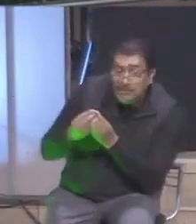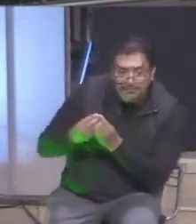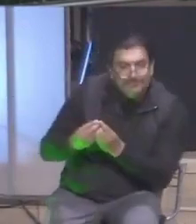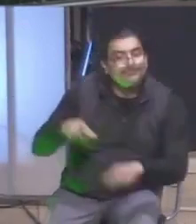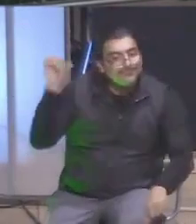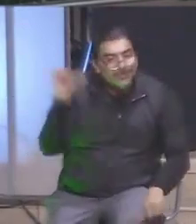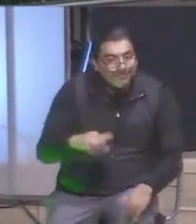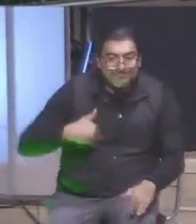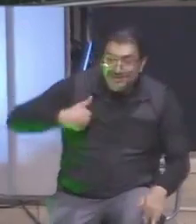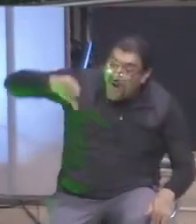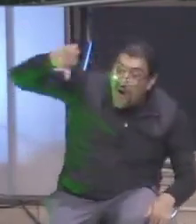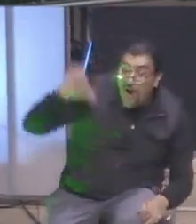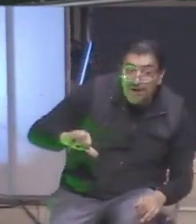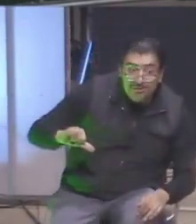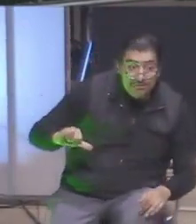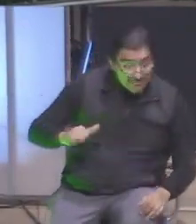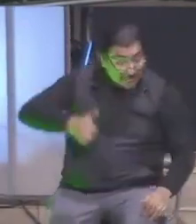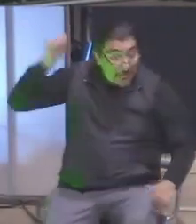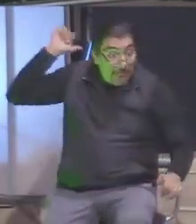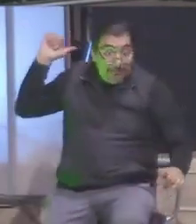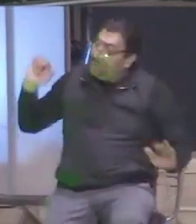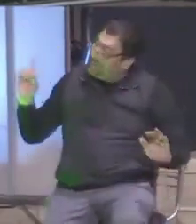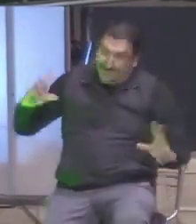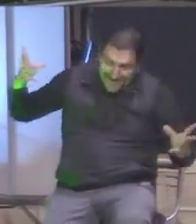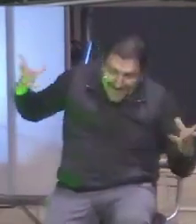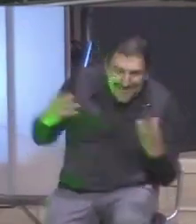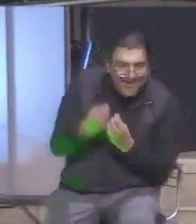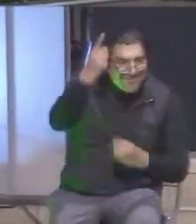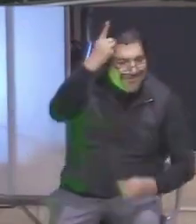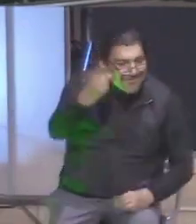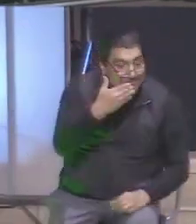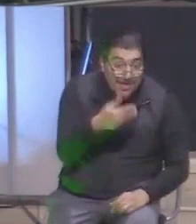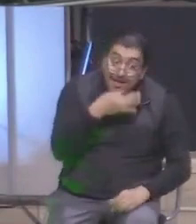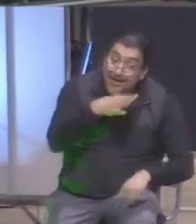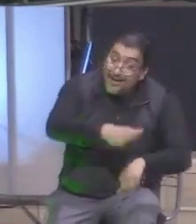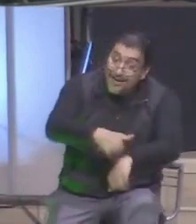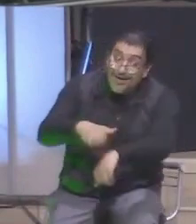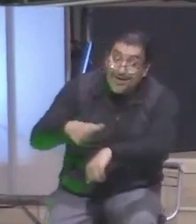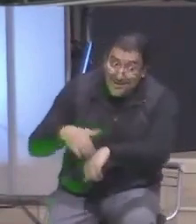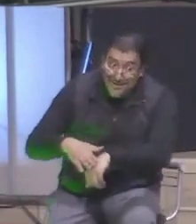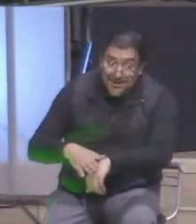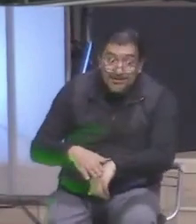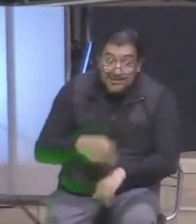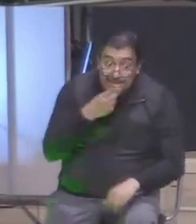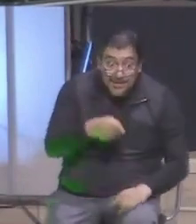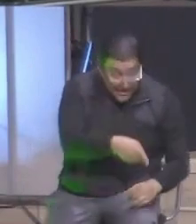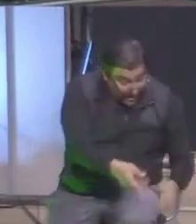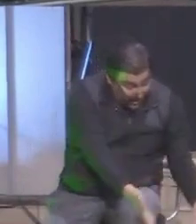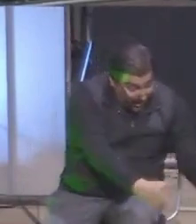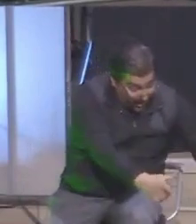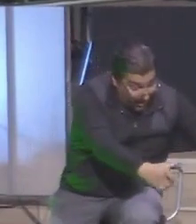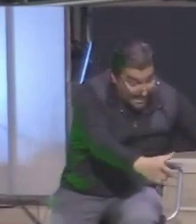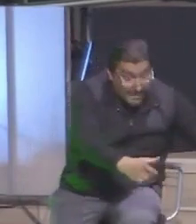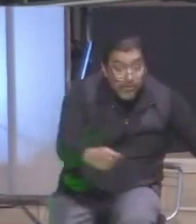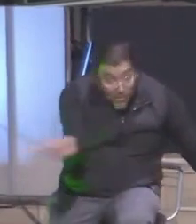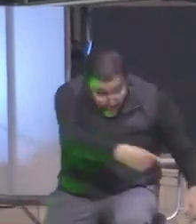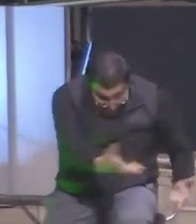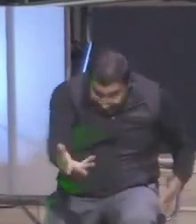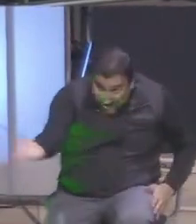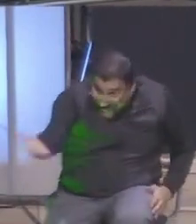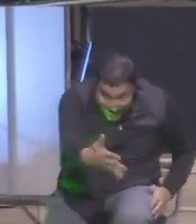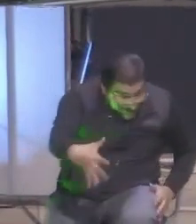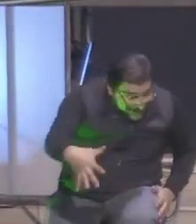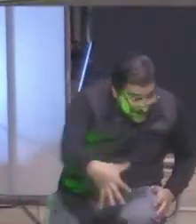milagro se va a dar pero para eso te dice tómalo da el